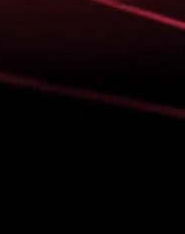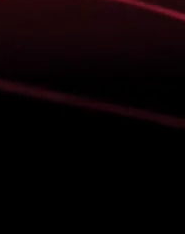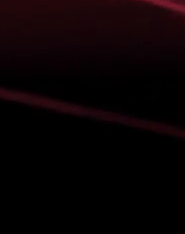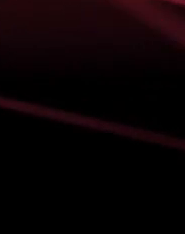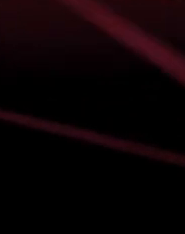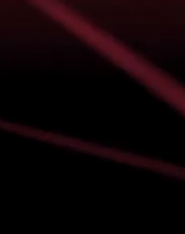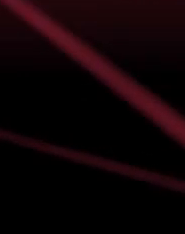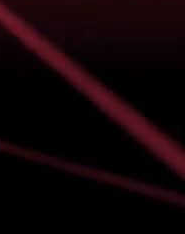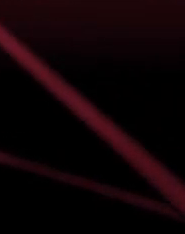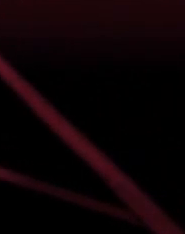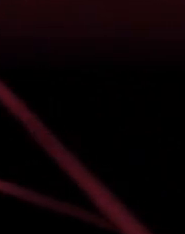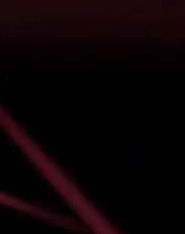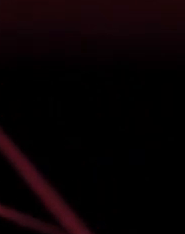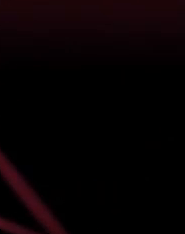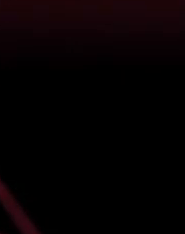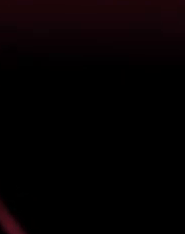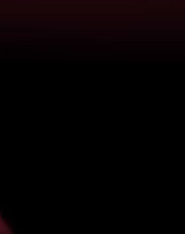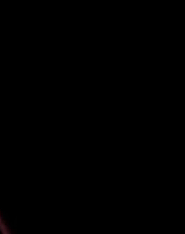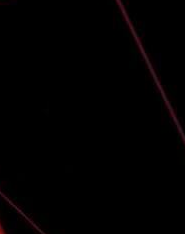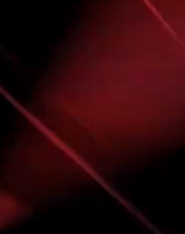a última hora